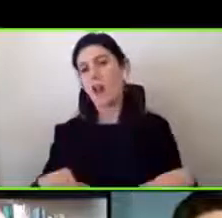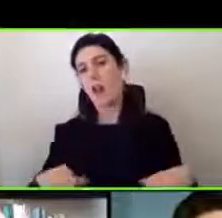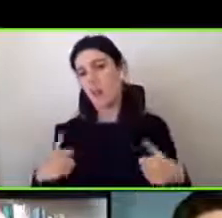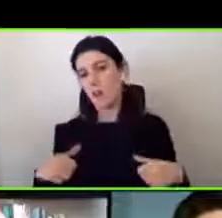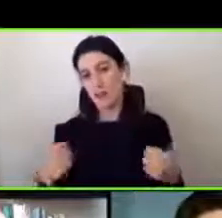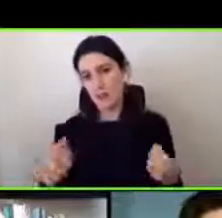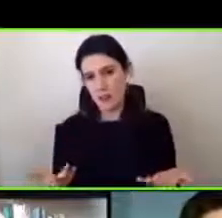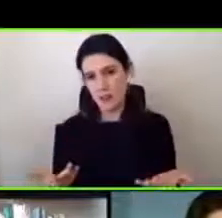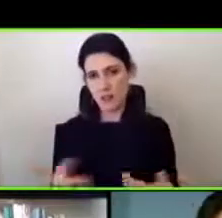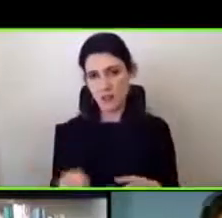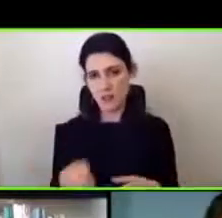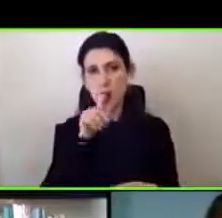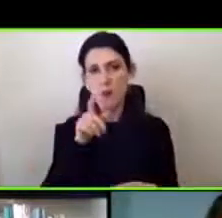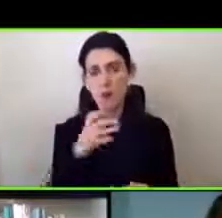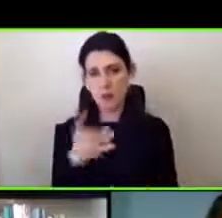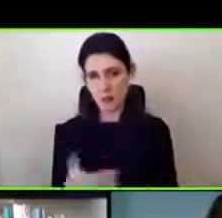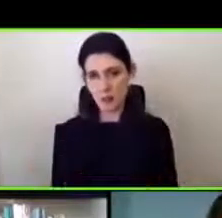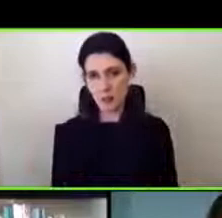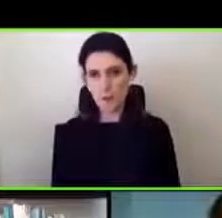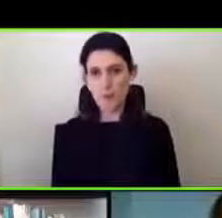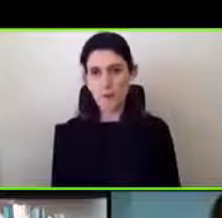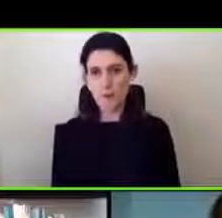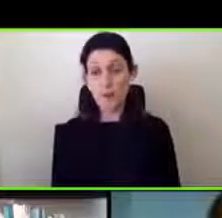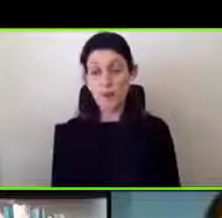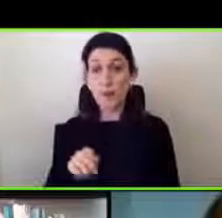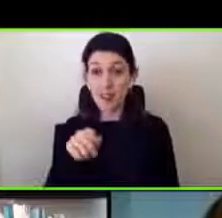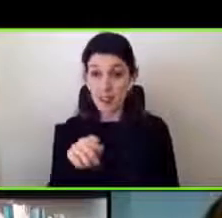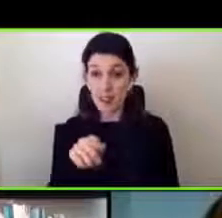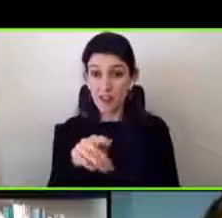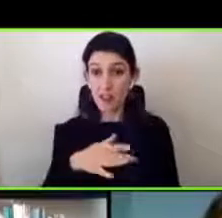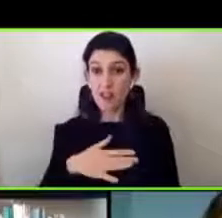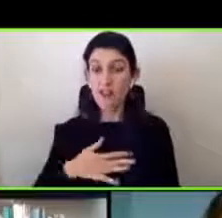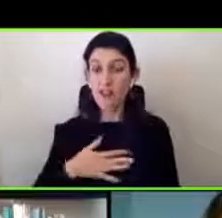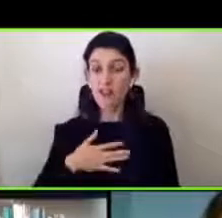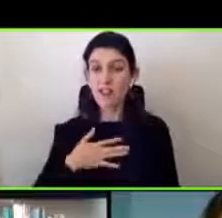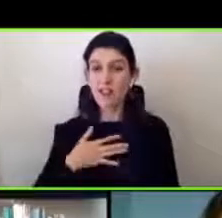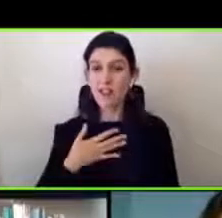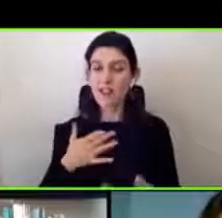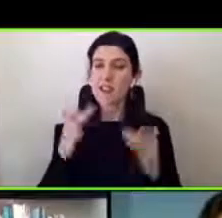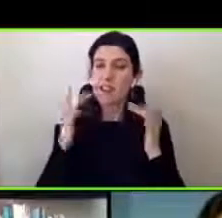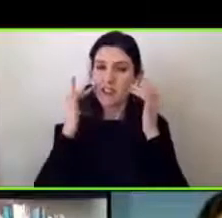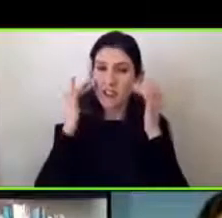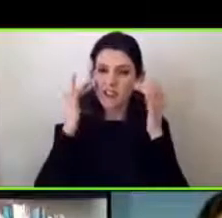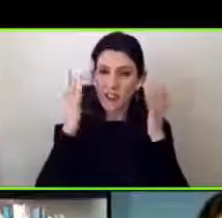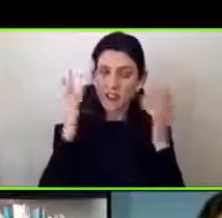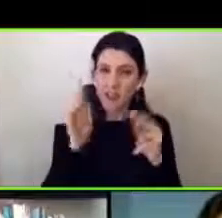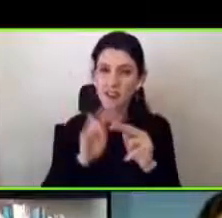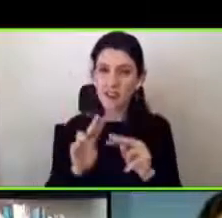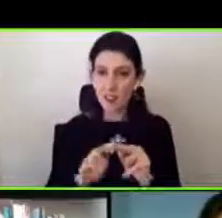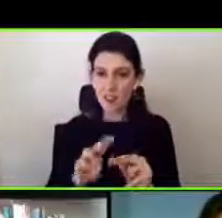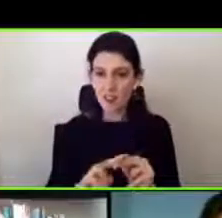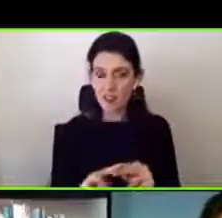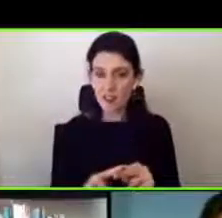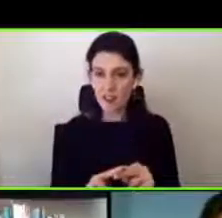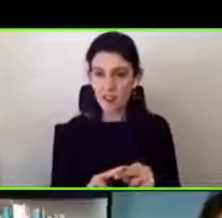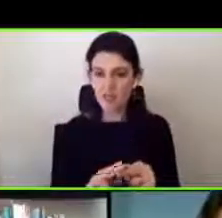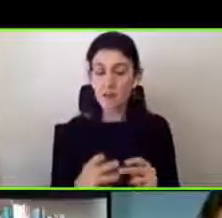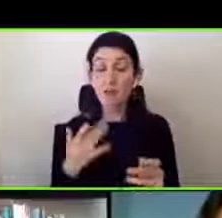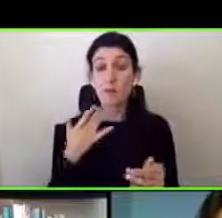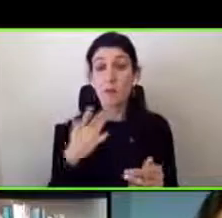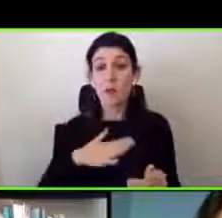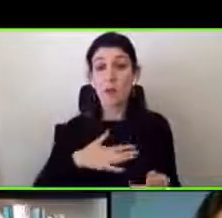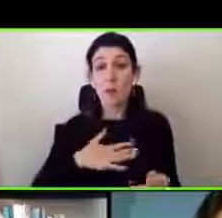este caso. O sea que ellos se sientan gratos, ¿no es cierto?, en lo que están haciendo. Porque una